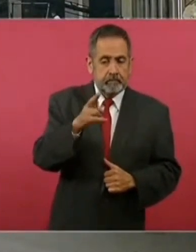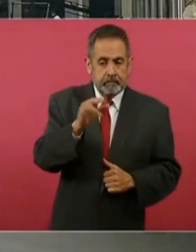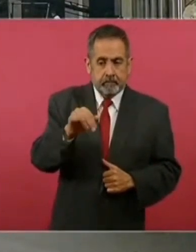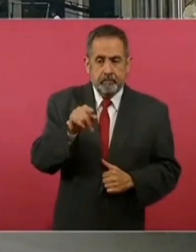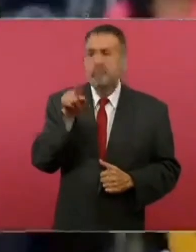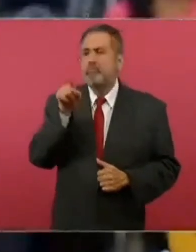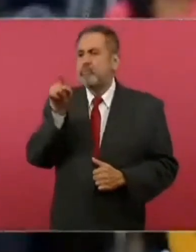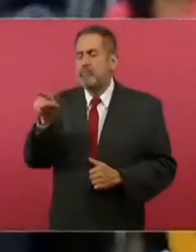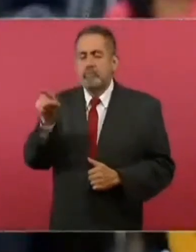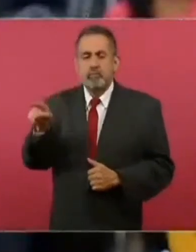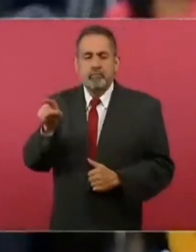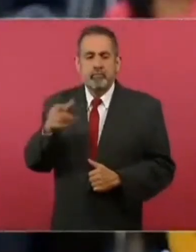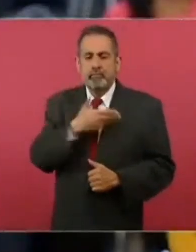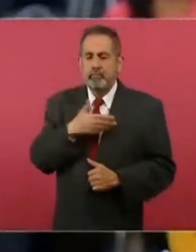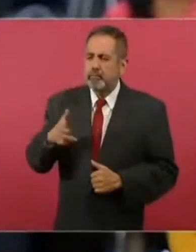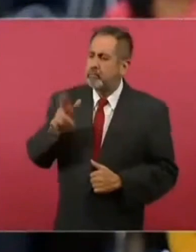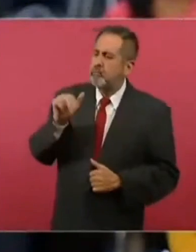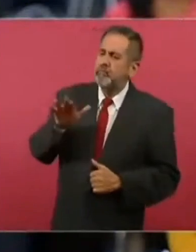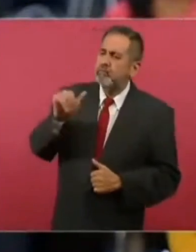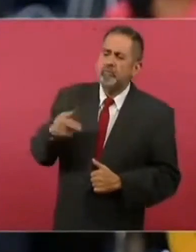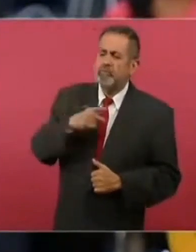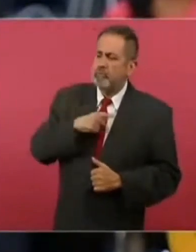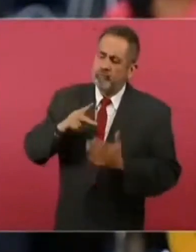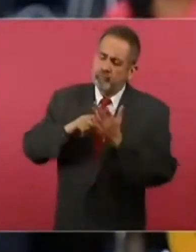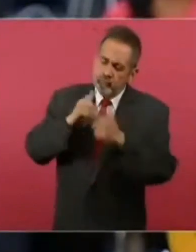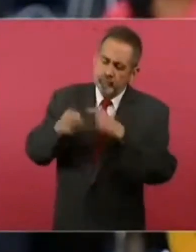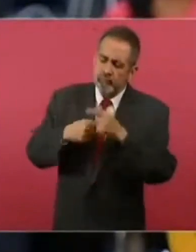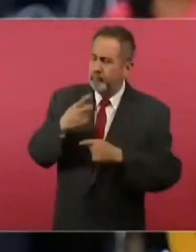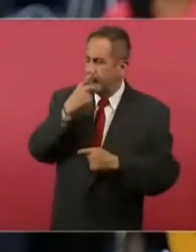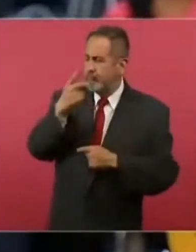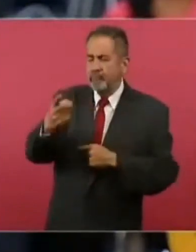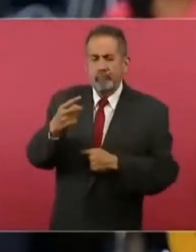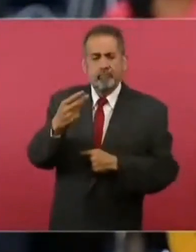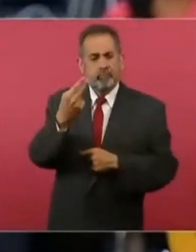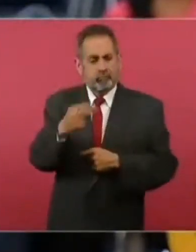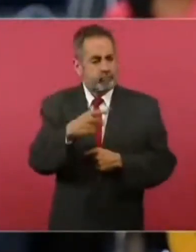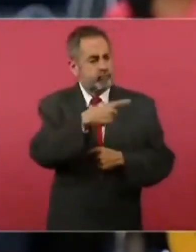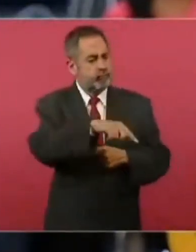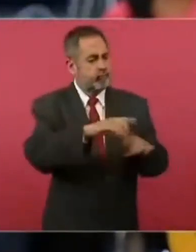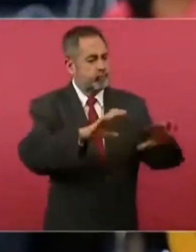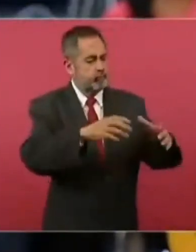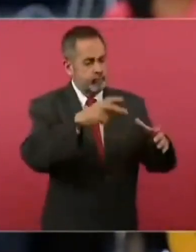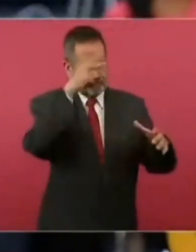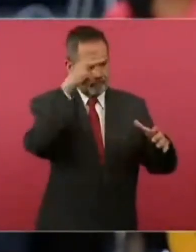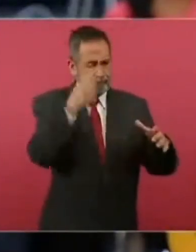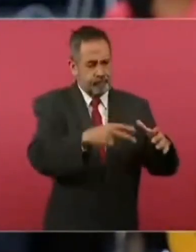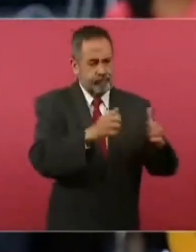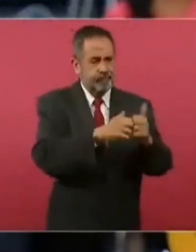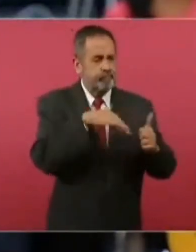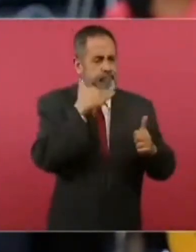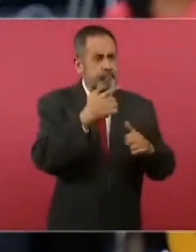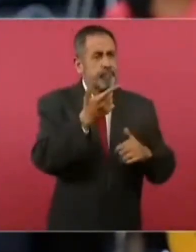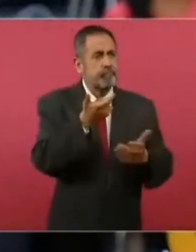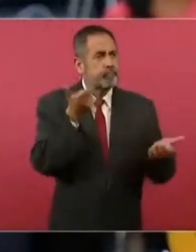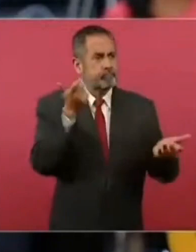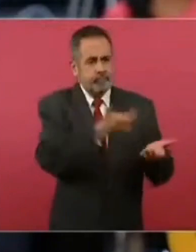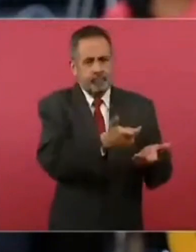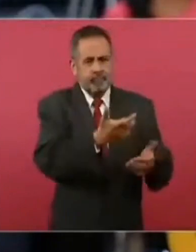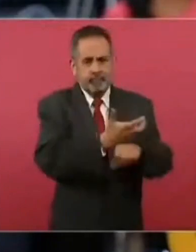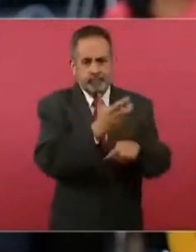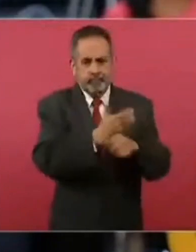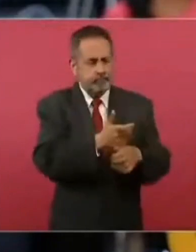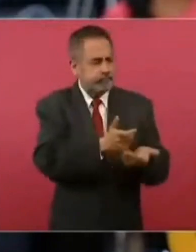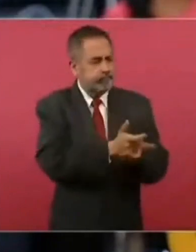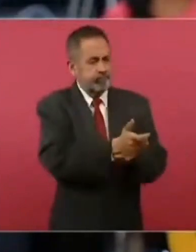personales usted nunca volviera a mencionar que Mexicanos contra la Corrupción y la Impunidad recibe dinero de Estados